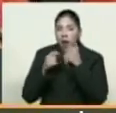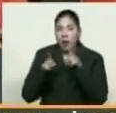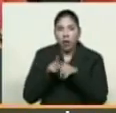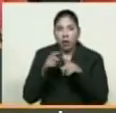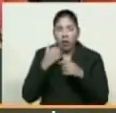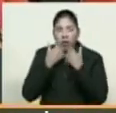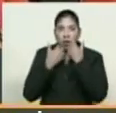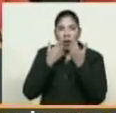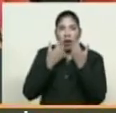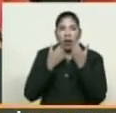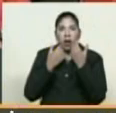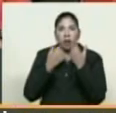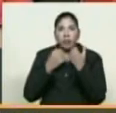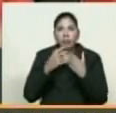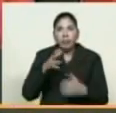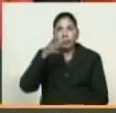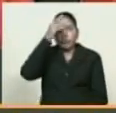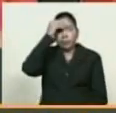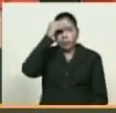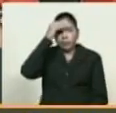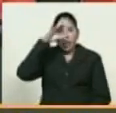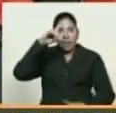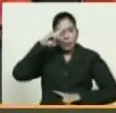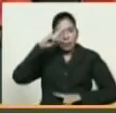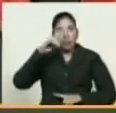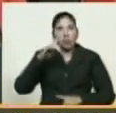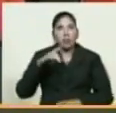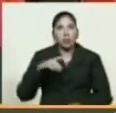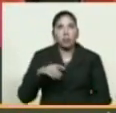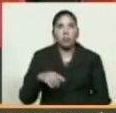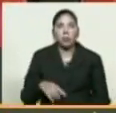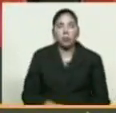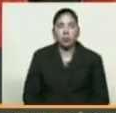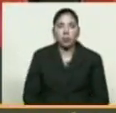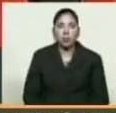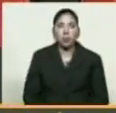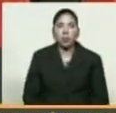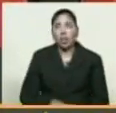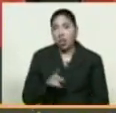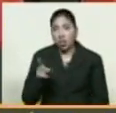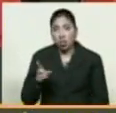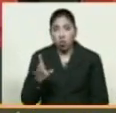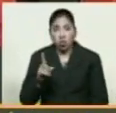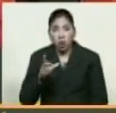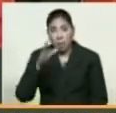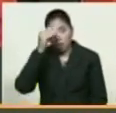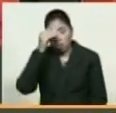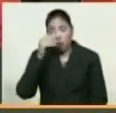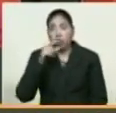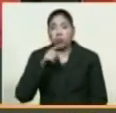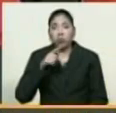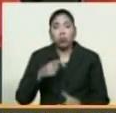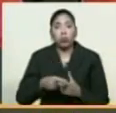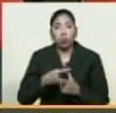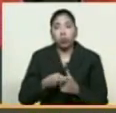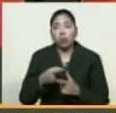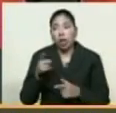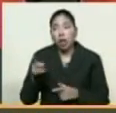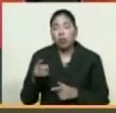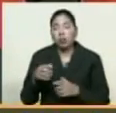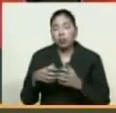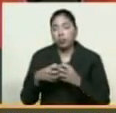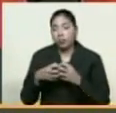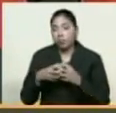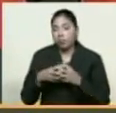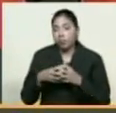se pagan. Ellos no aprendieron y los están pagando. Por eso están divididos, por eso perdieron la posibilidad de